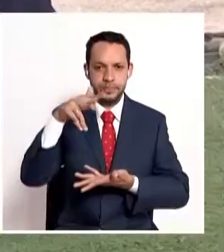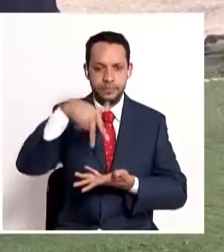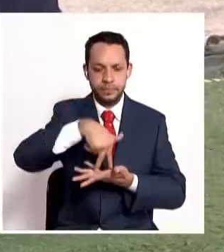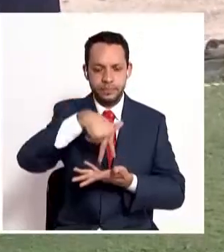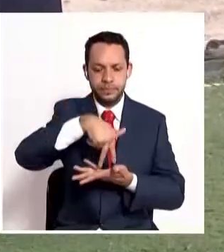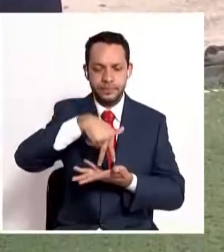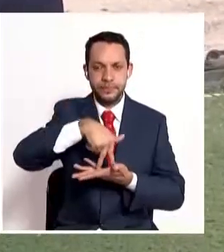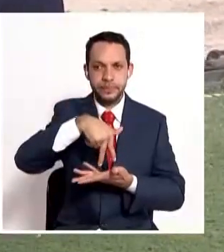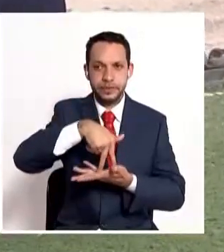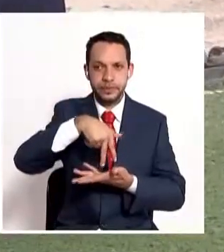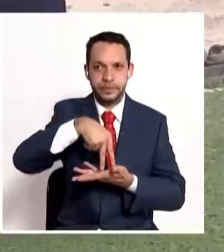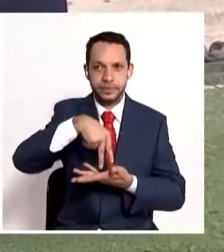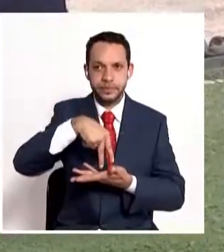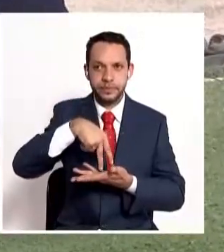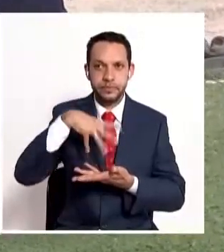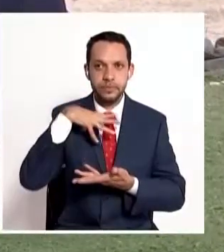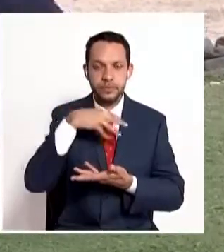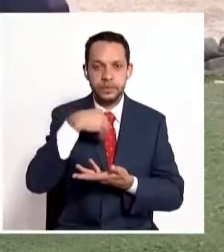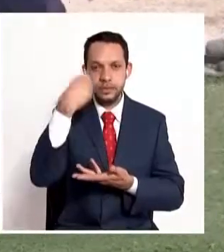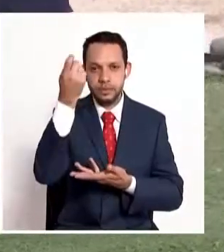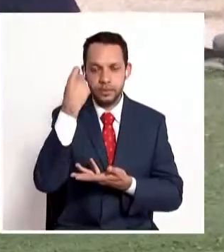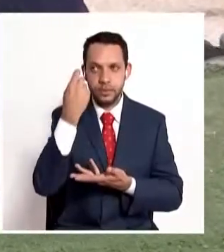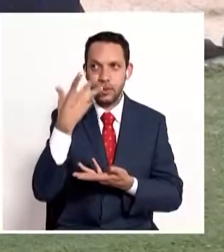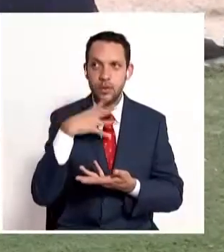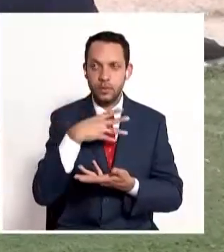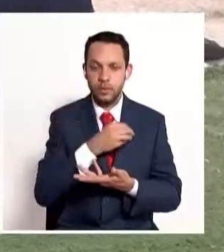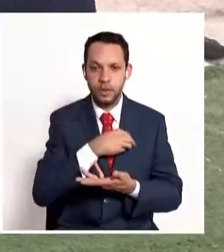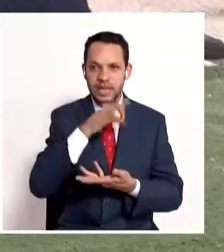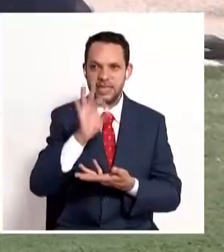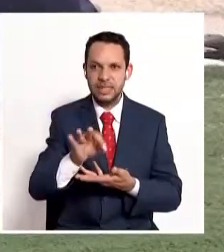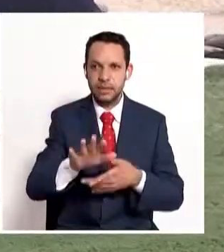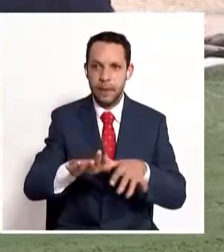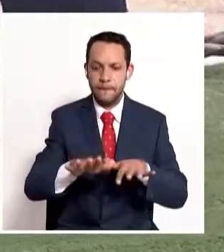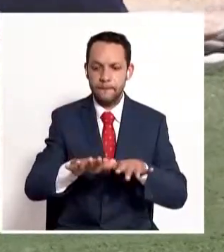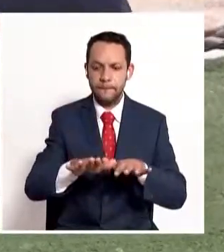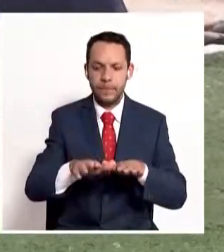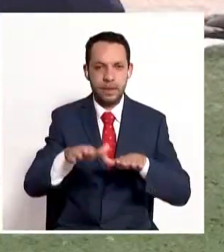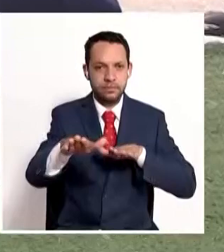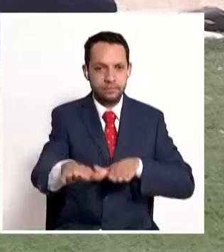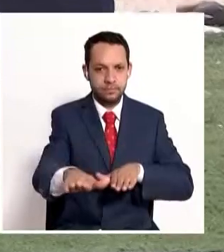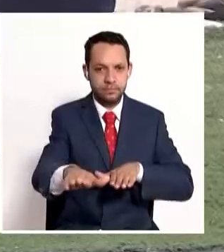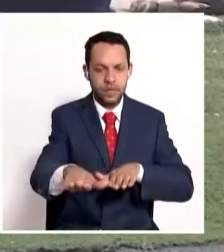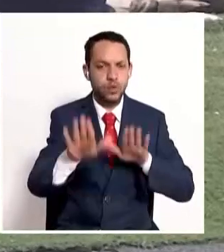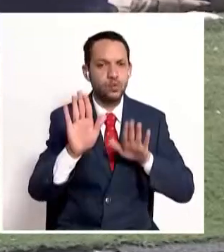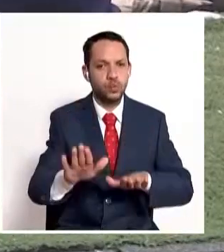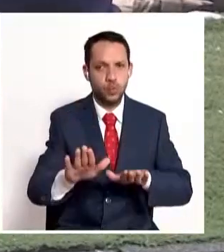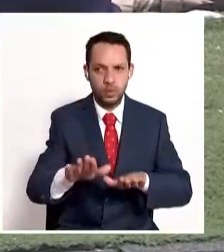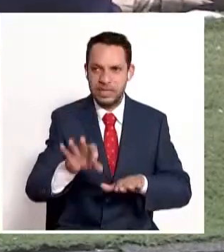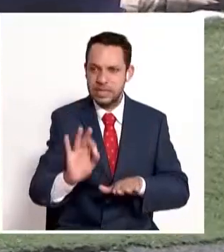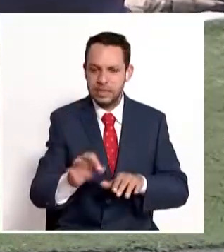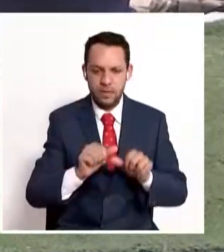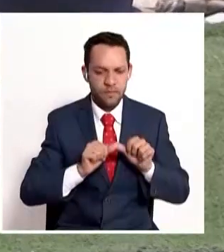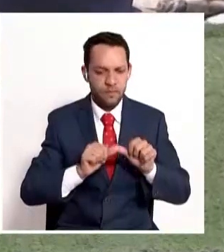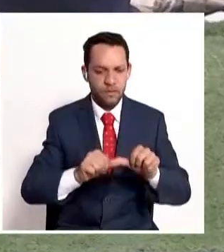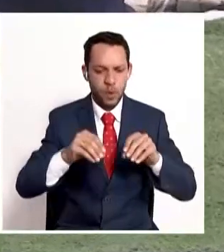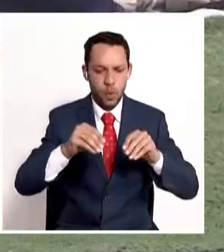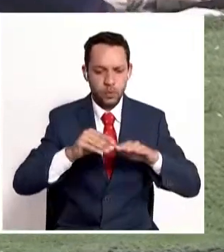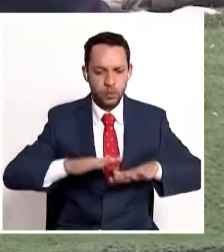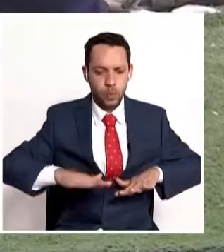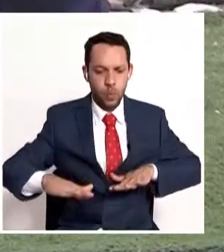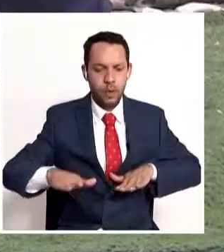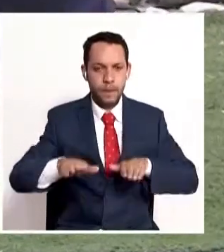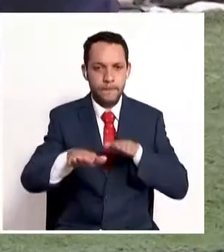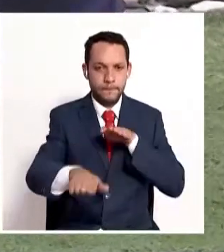tener en cuenta que no debo despegar el pie del piso ninguno de los dos que mis dos pies estén apuntando